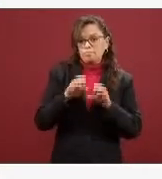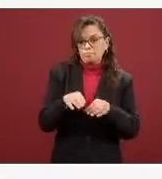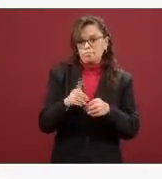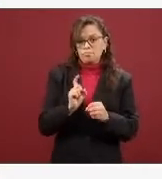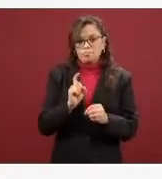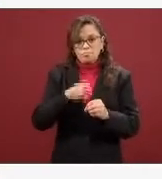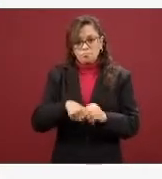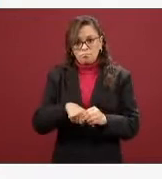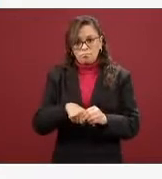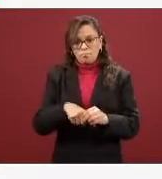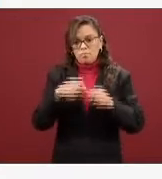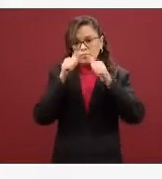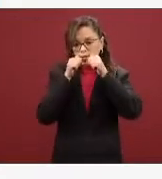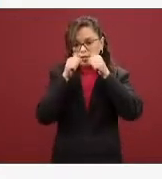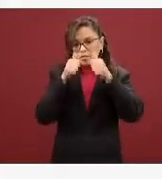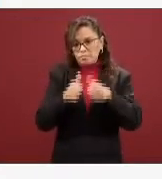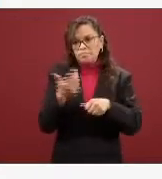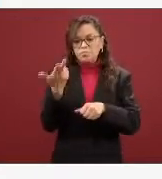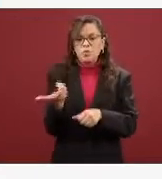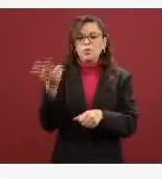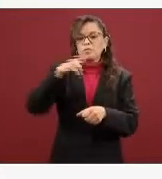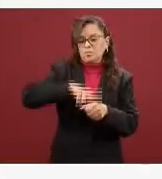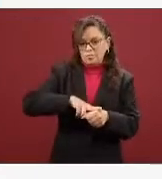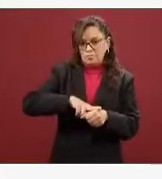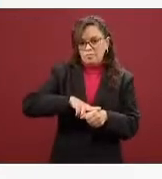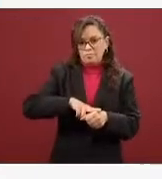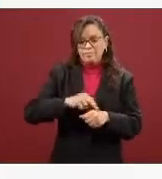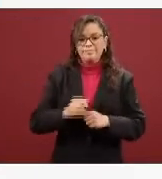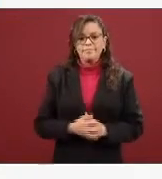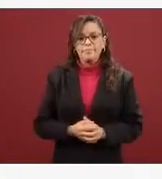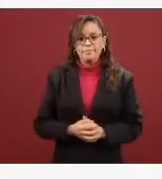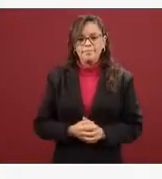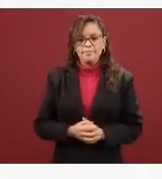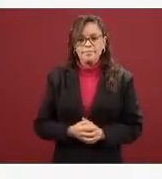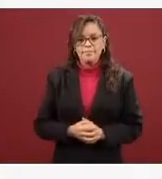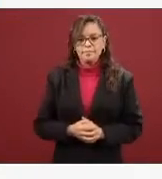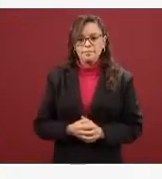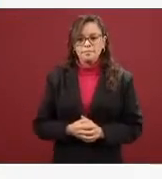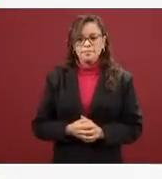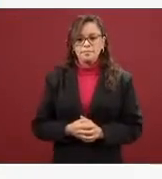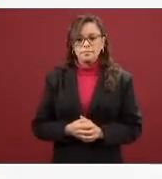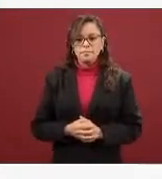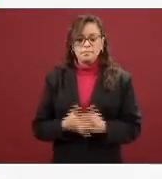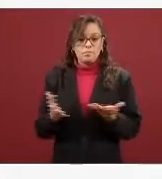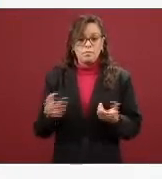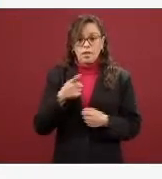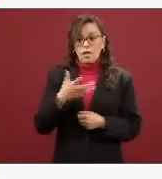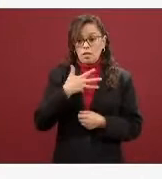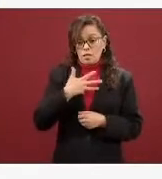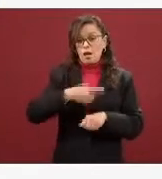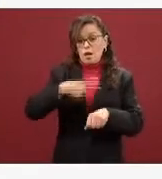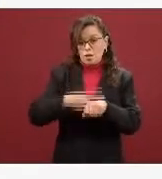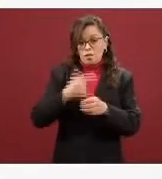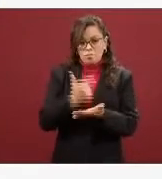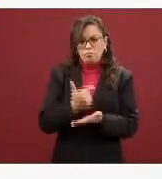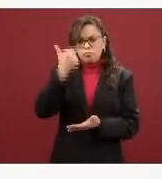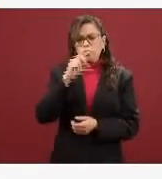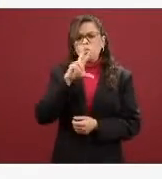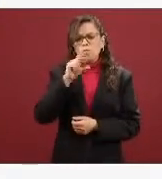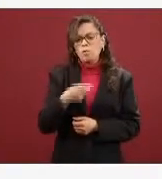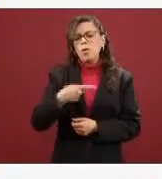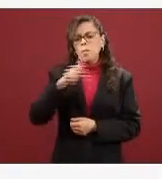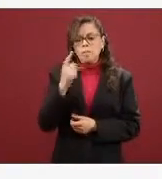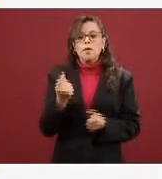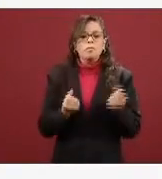segundo nivel de atención, o sea, es decir, a una hospitalización, no necesariamente porque hayan presentado una enfermedad grave, sino que en algunos